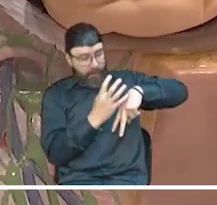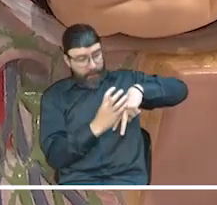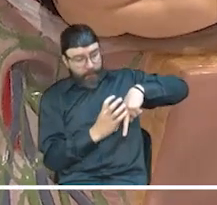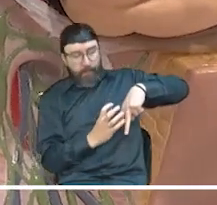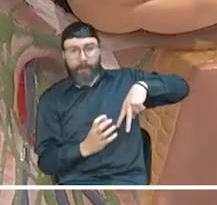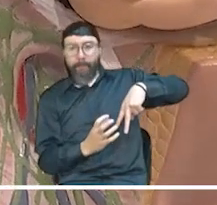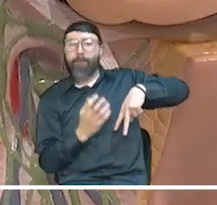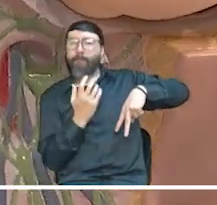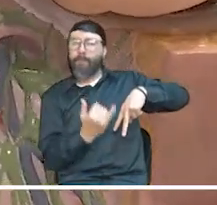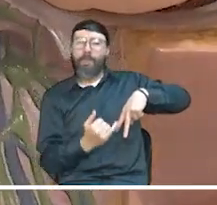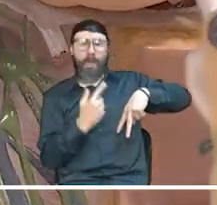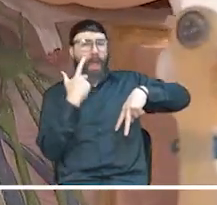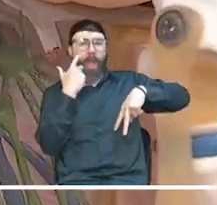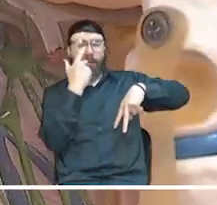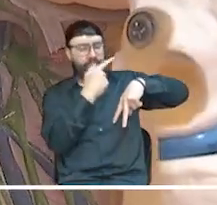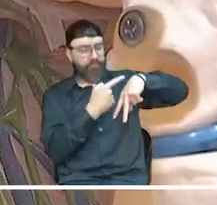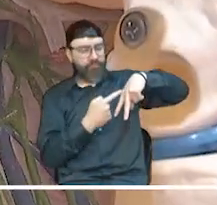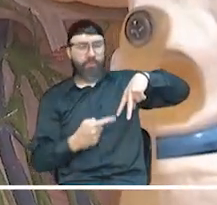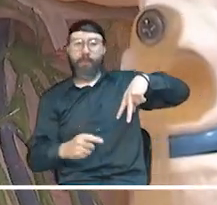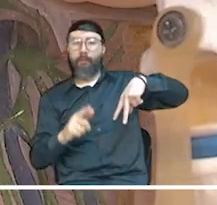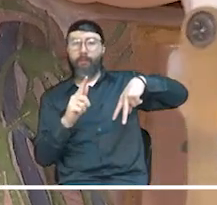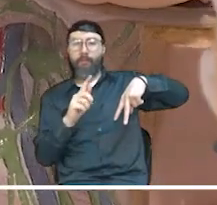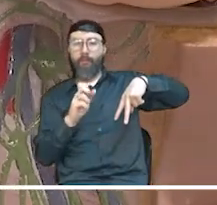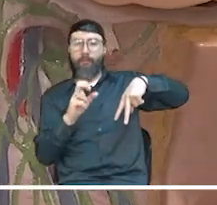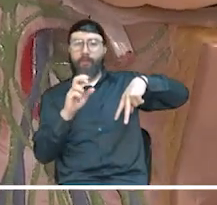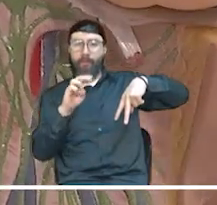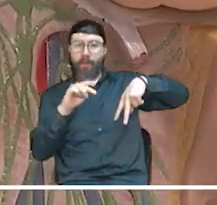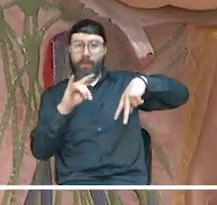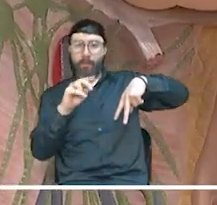acá. Giremos acá un poquito.